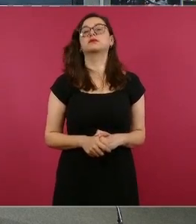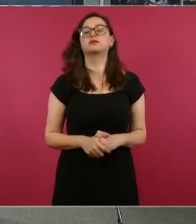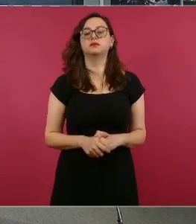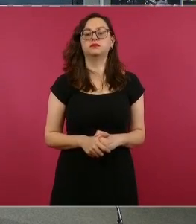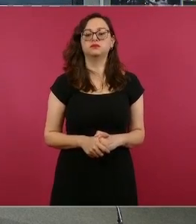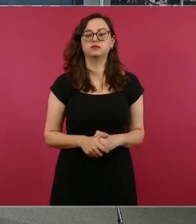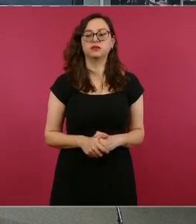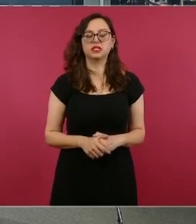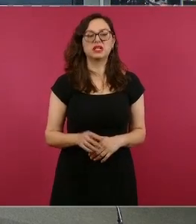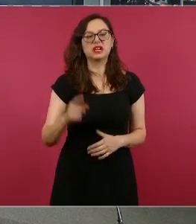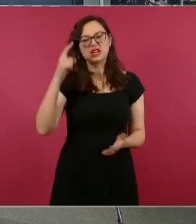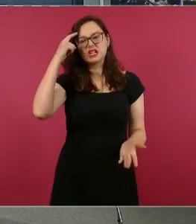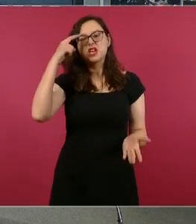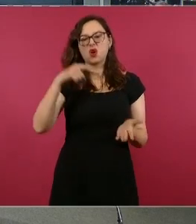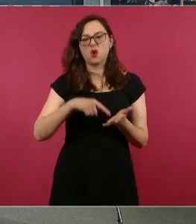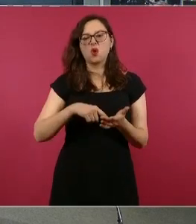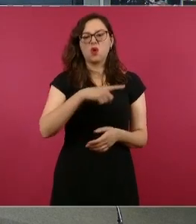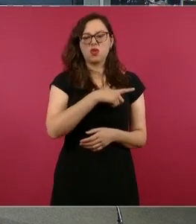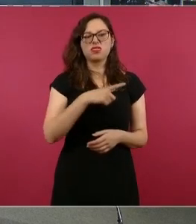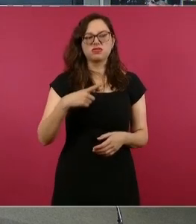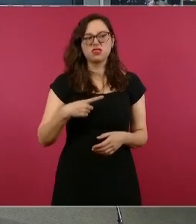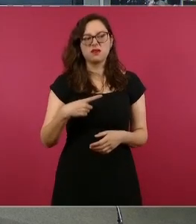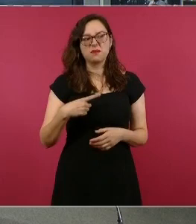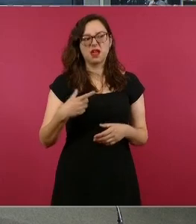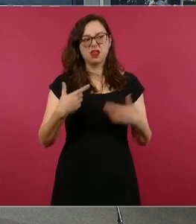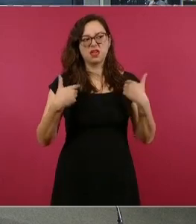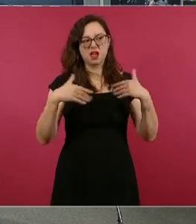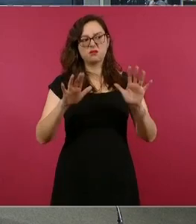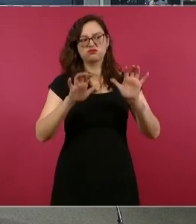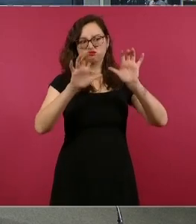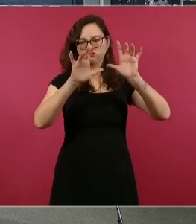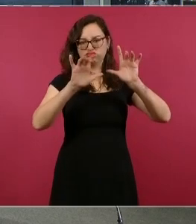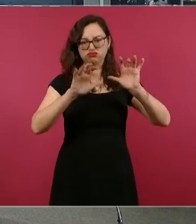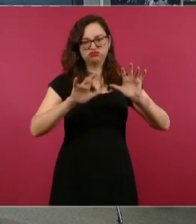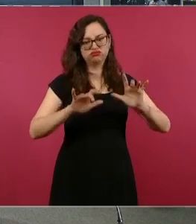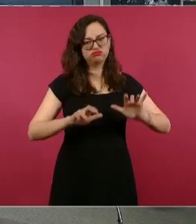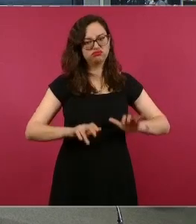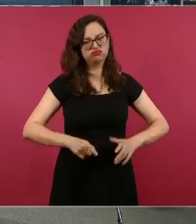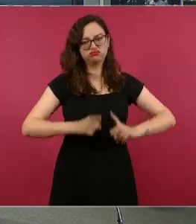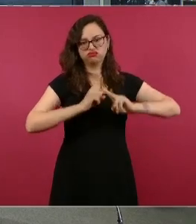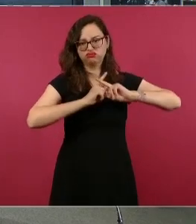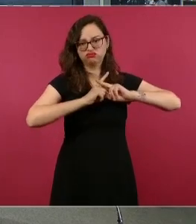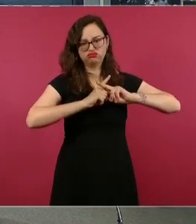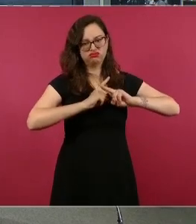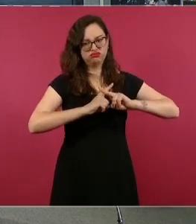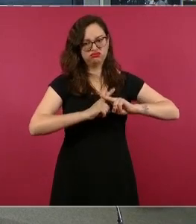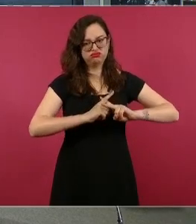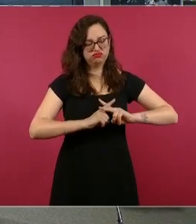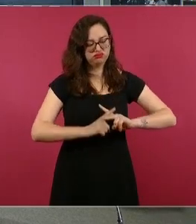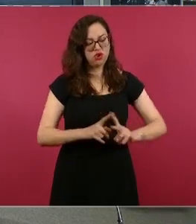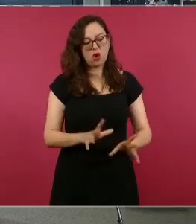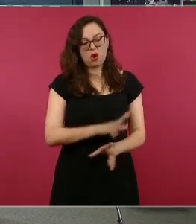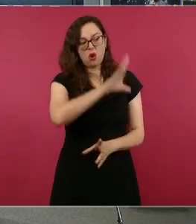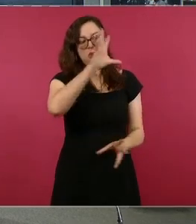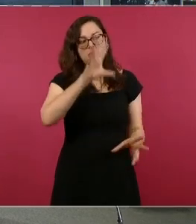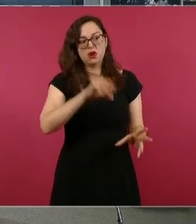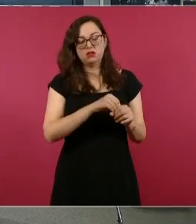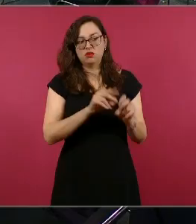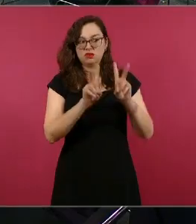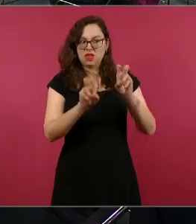un documento de todo lo ahorrado, puntual, para dejarlo,